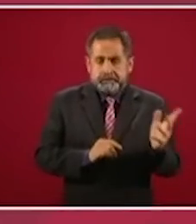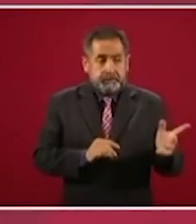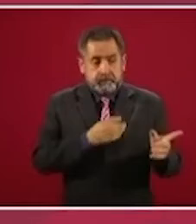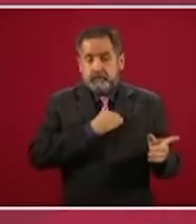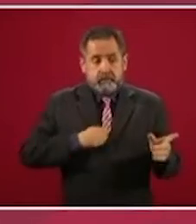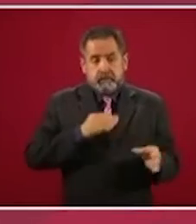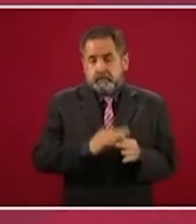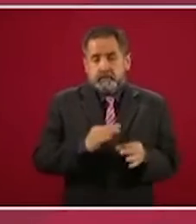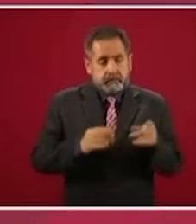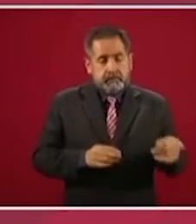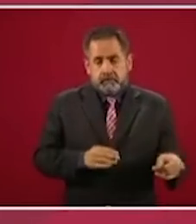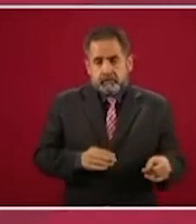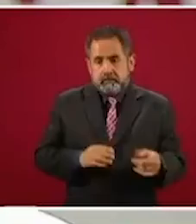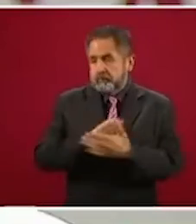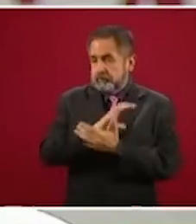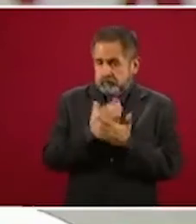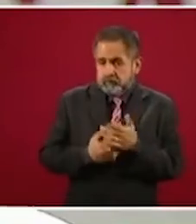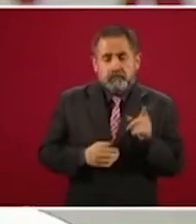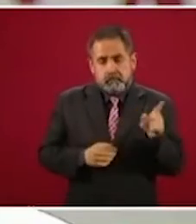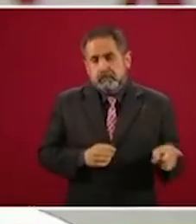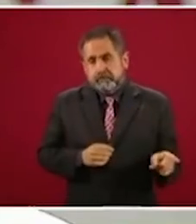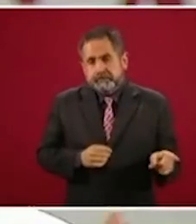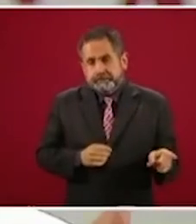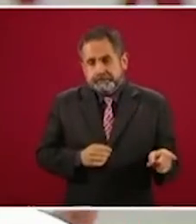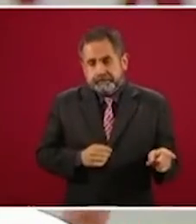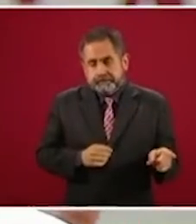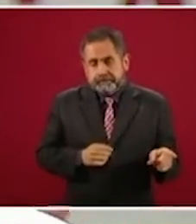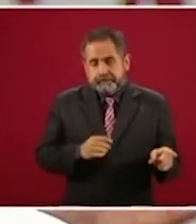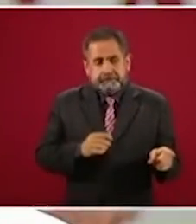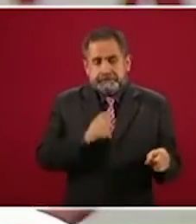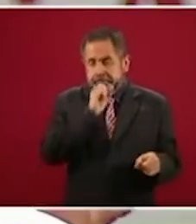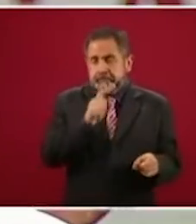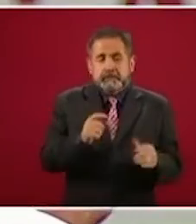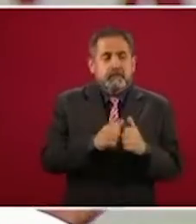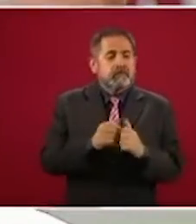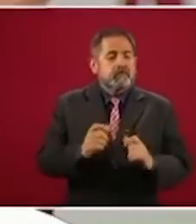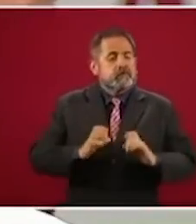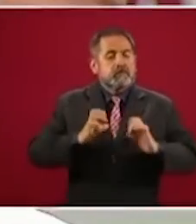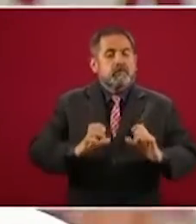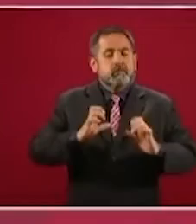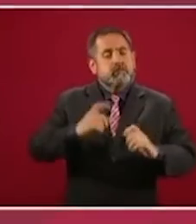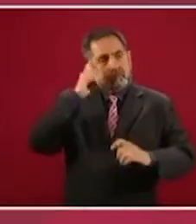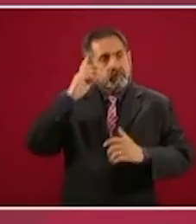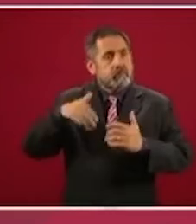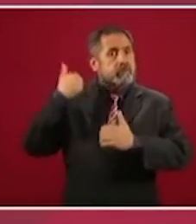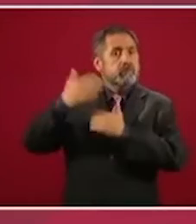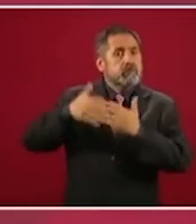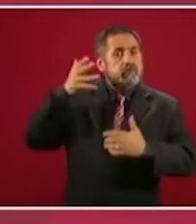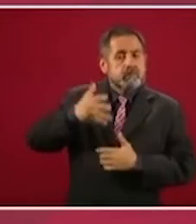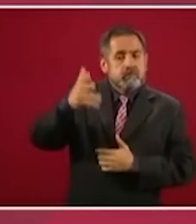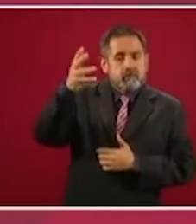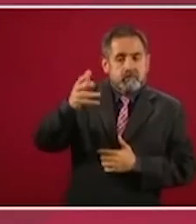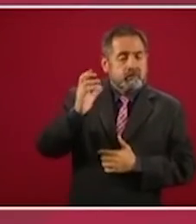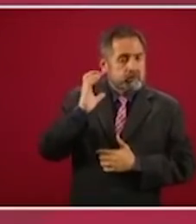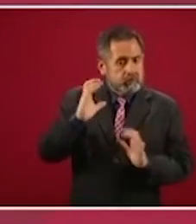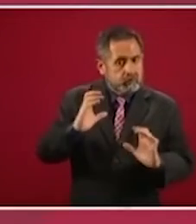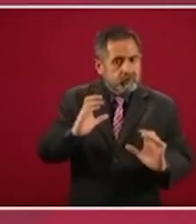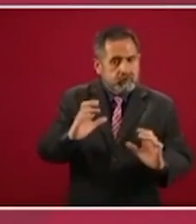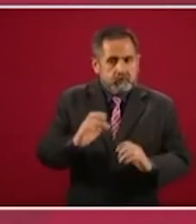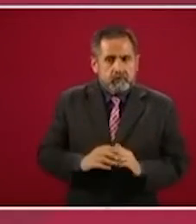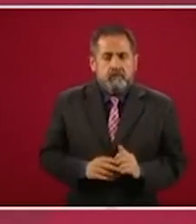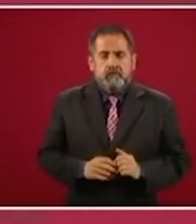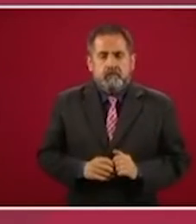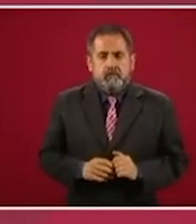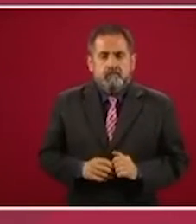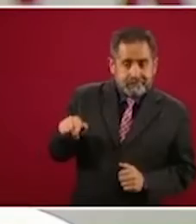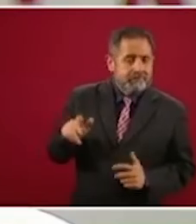cumpla con contratos y tener mucho cuidado hacia adelante. Aseguró que se reconocerá